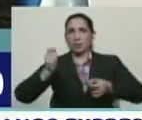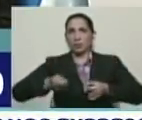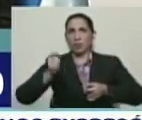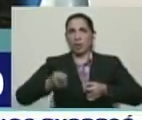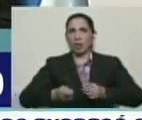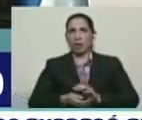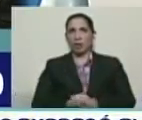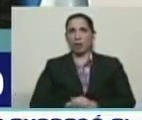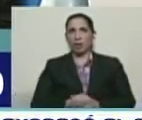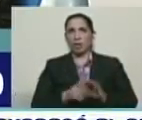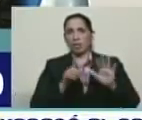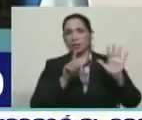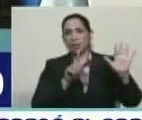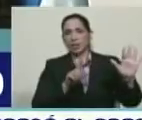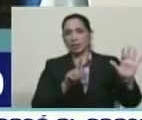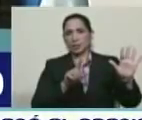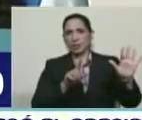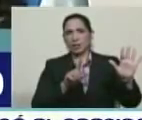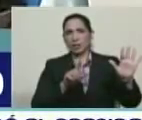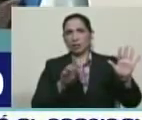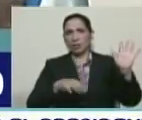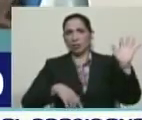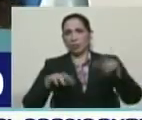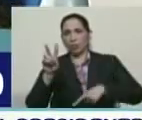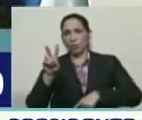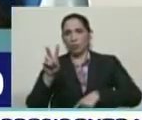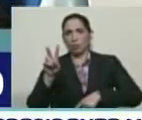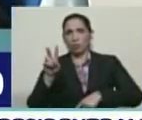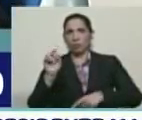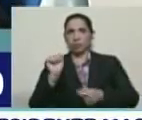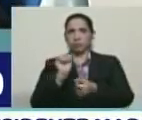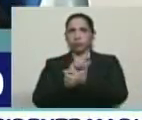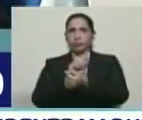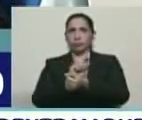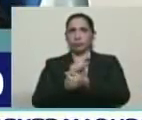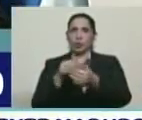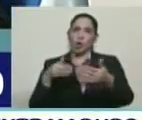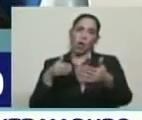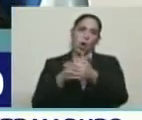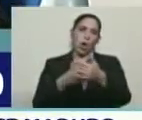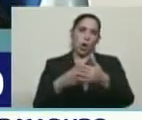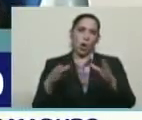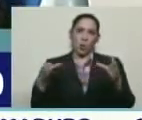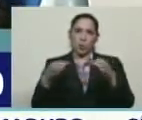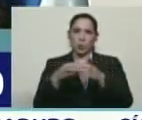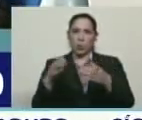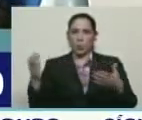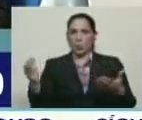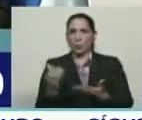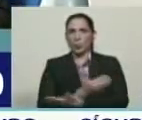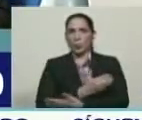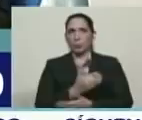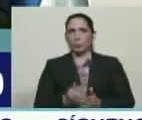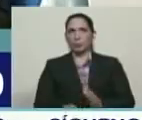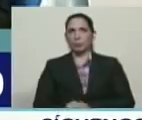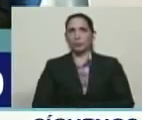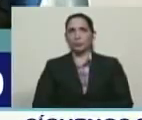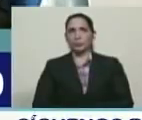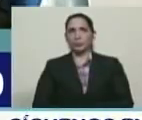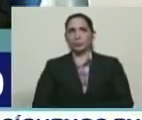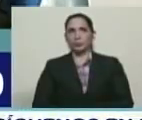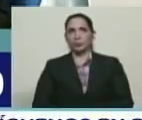612 órdenes de aprehensión contra delincuentes vinculados a estos flagelos tan terribles que